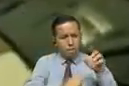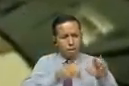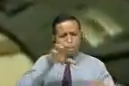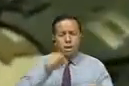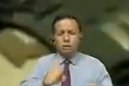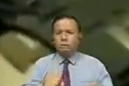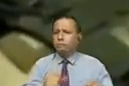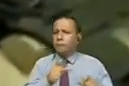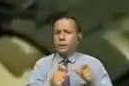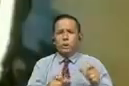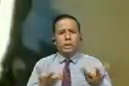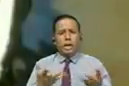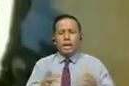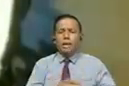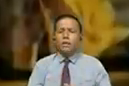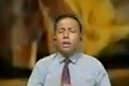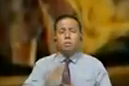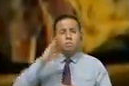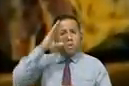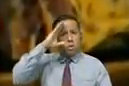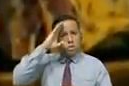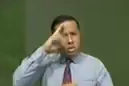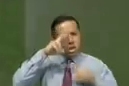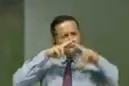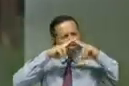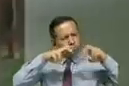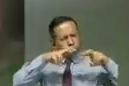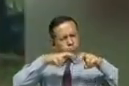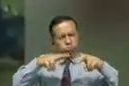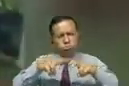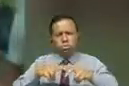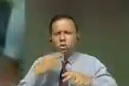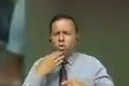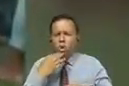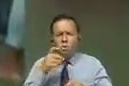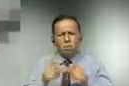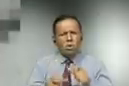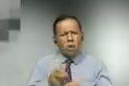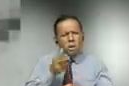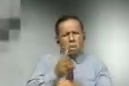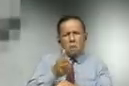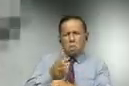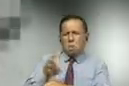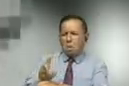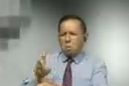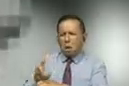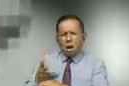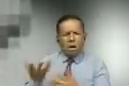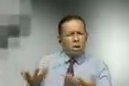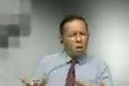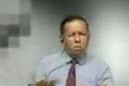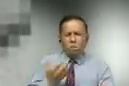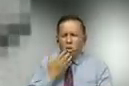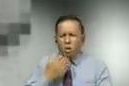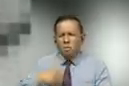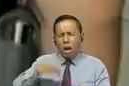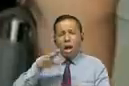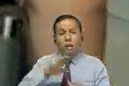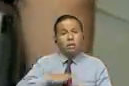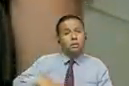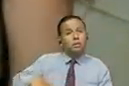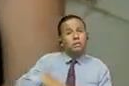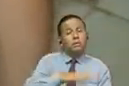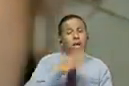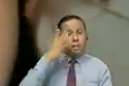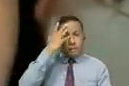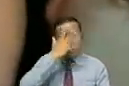Con trabajos investigativos, la policía intenta dar una respuesta a las muertes violentas y a los altos índices de inseguridad en la ciudad de Esmeraldas.